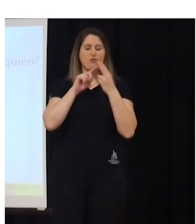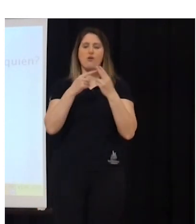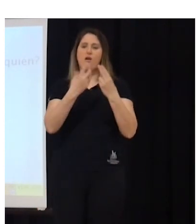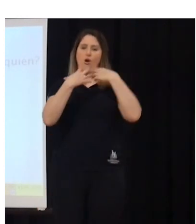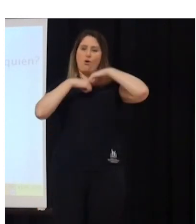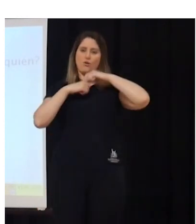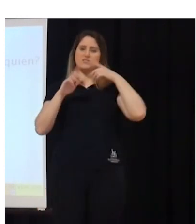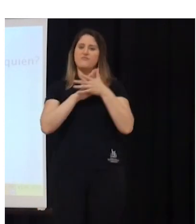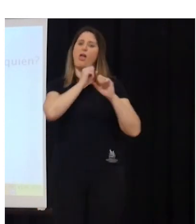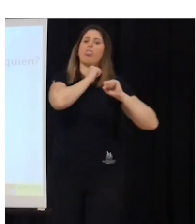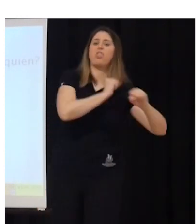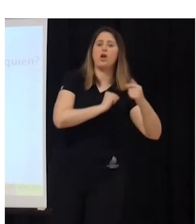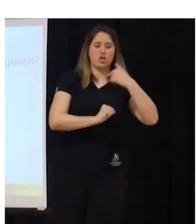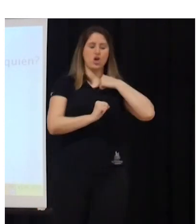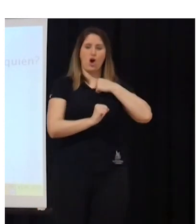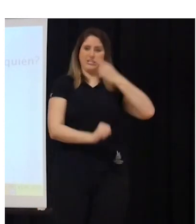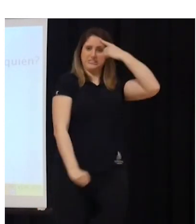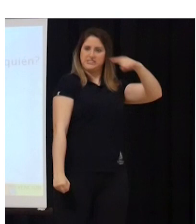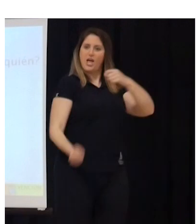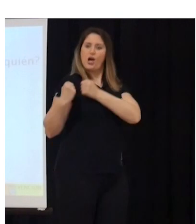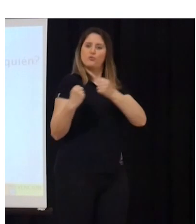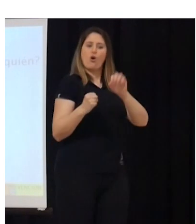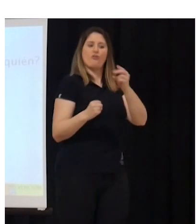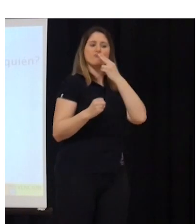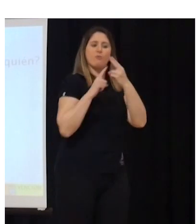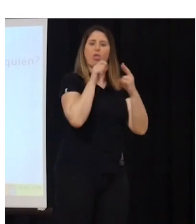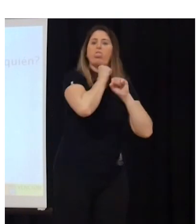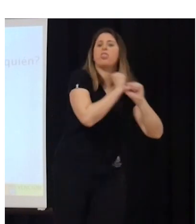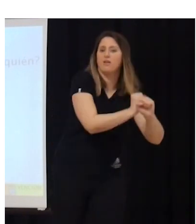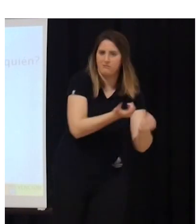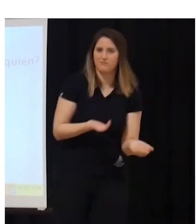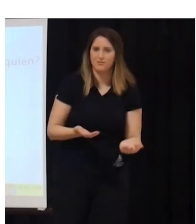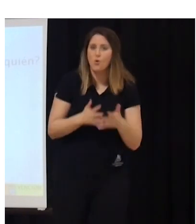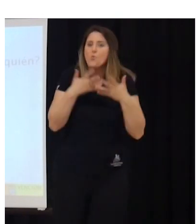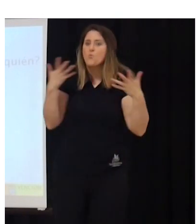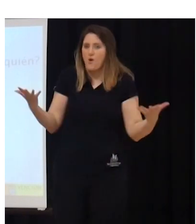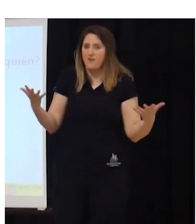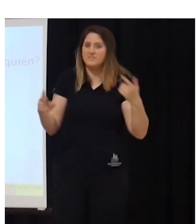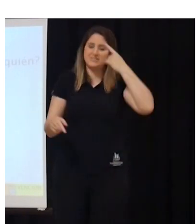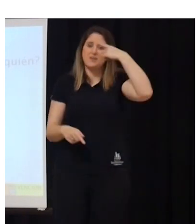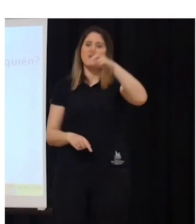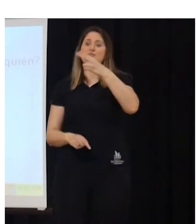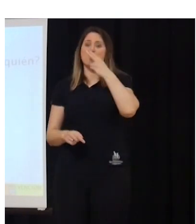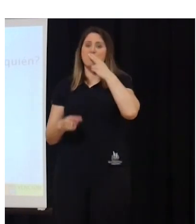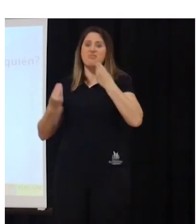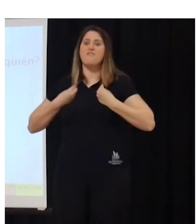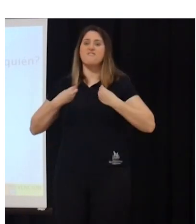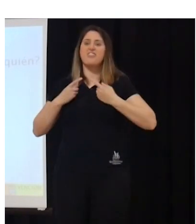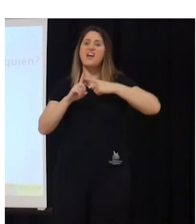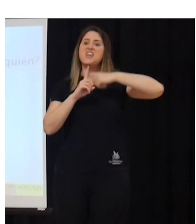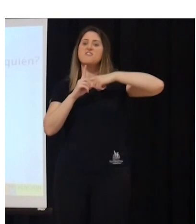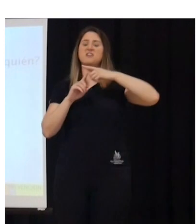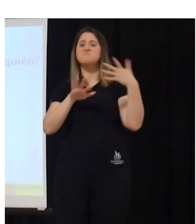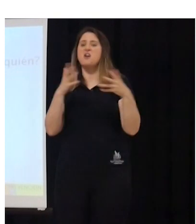está consumiendo. Porque hoy en día sabemos que en los fumadores las expectativas de vida disminuyen entre 20